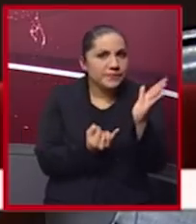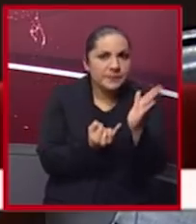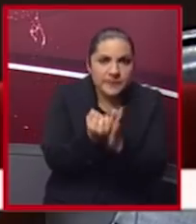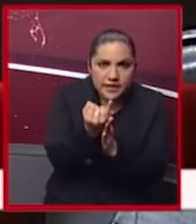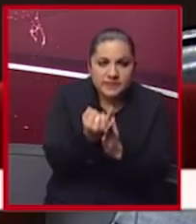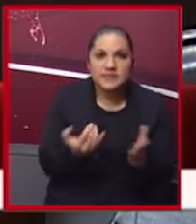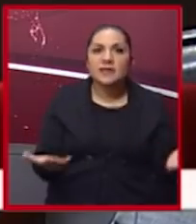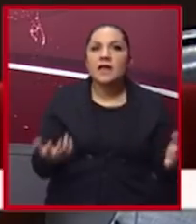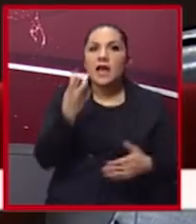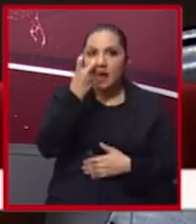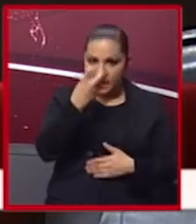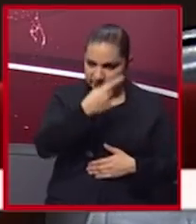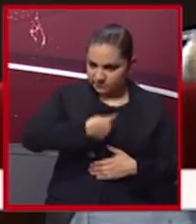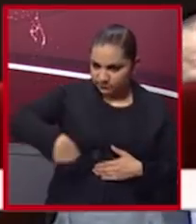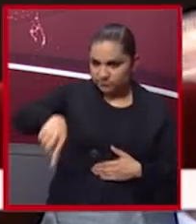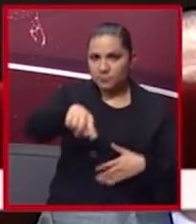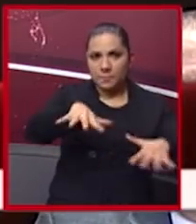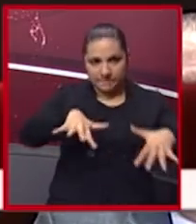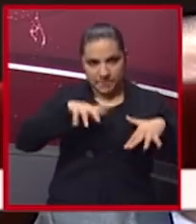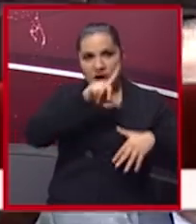cambio y con López Obrador.